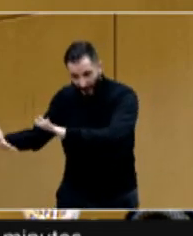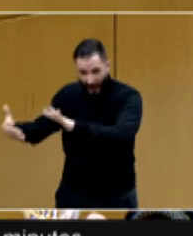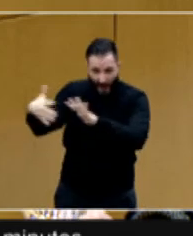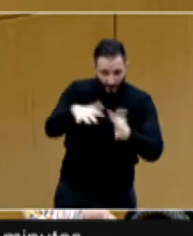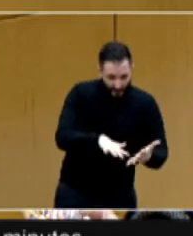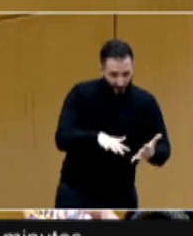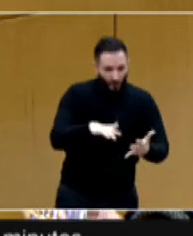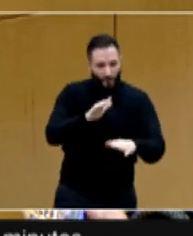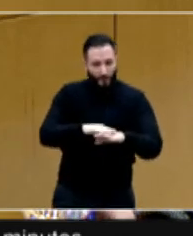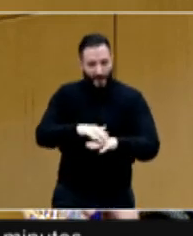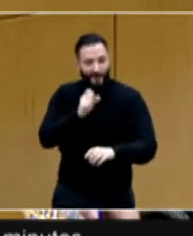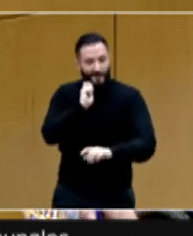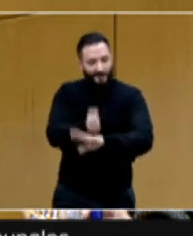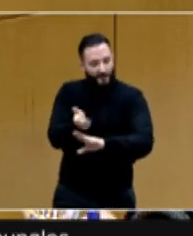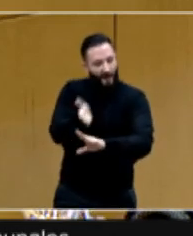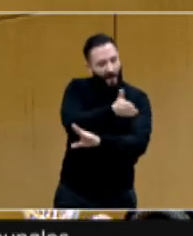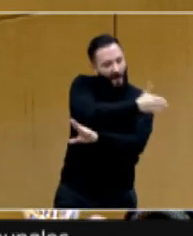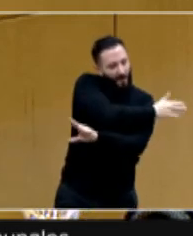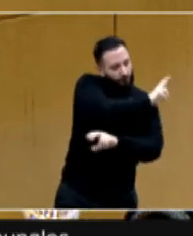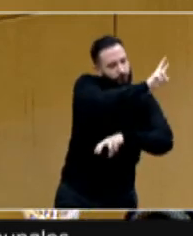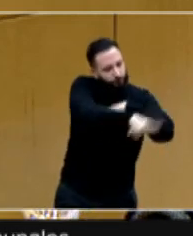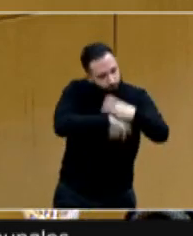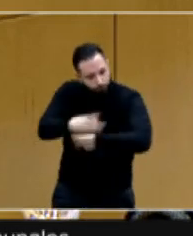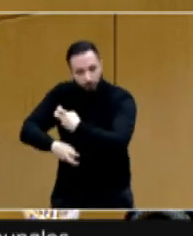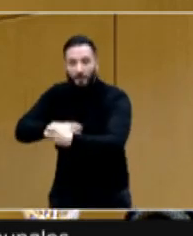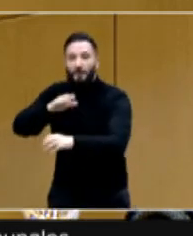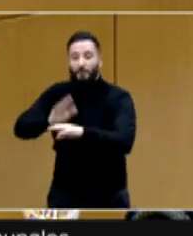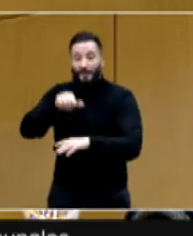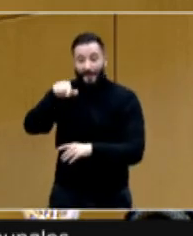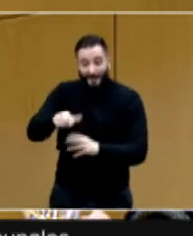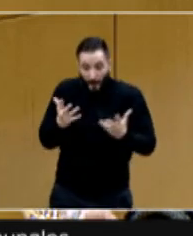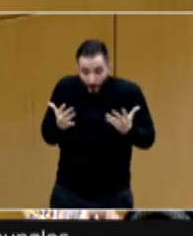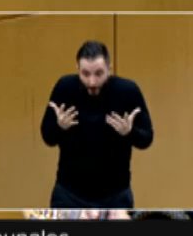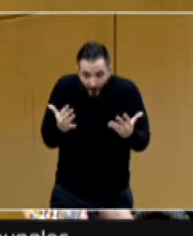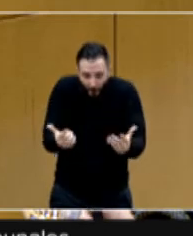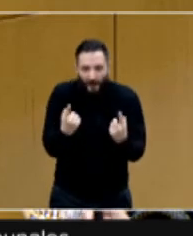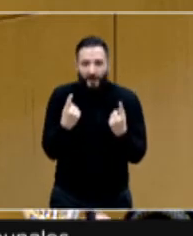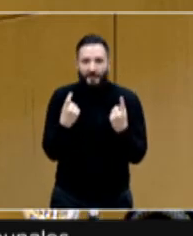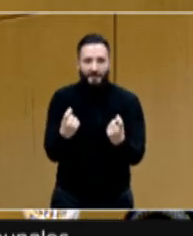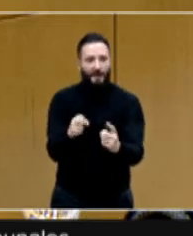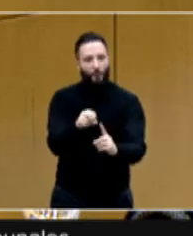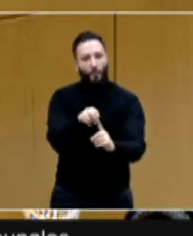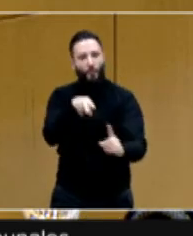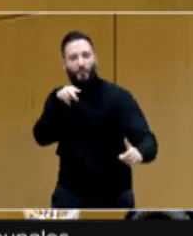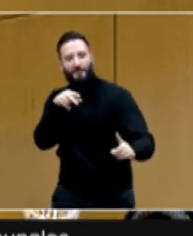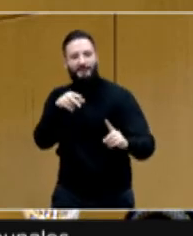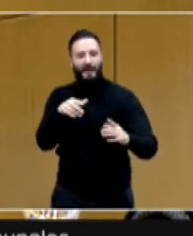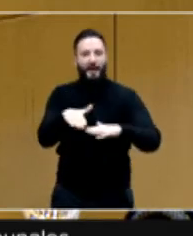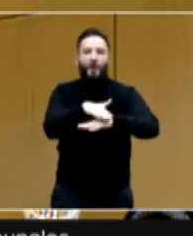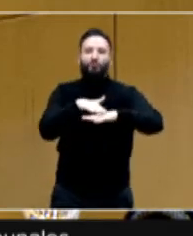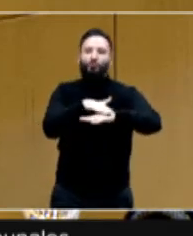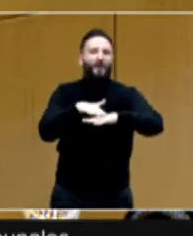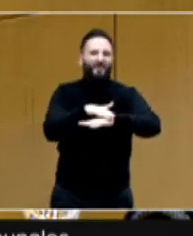revisión de la sentencia anteriores pero a veces esa premura supone también una visión un planteamiento excesivamente superficial de los procedimientos de revisión